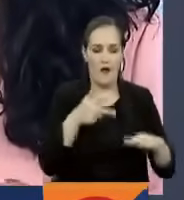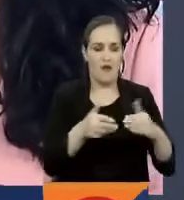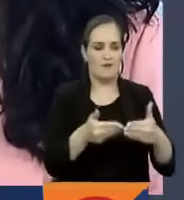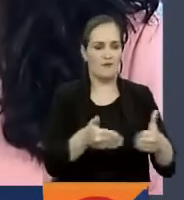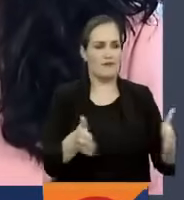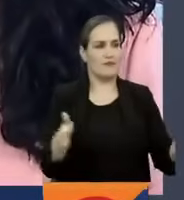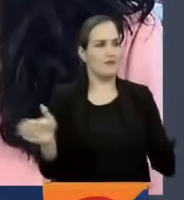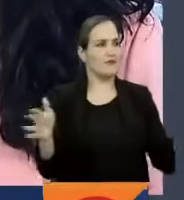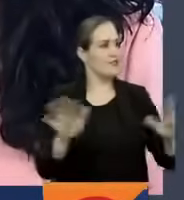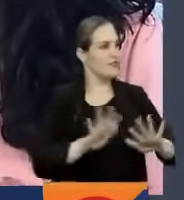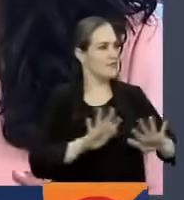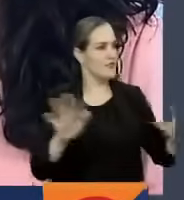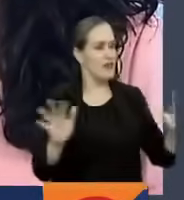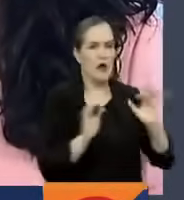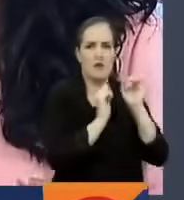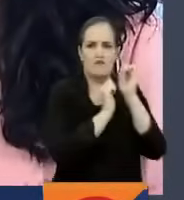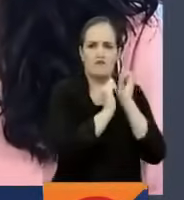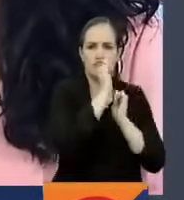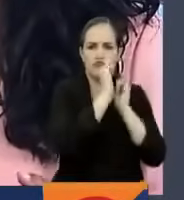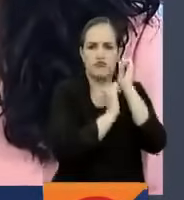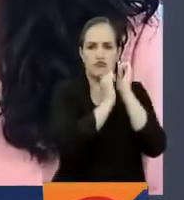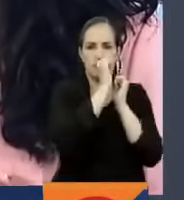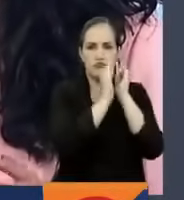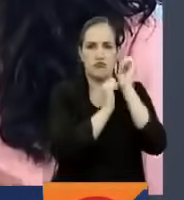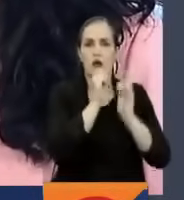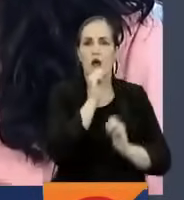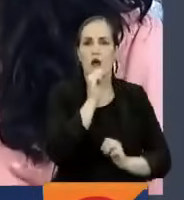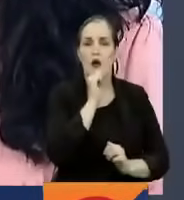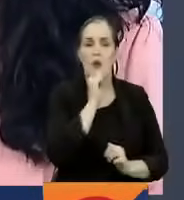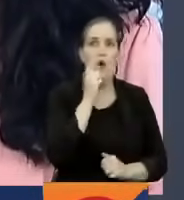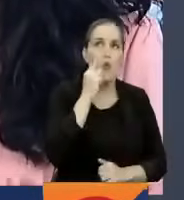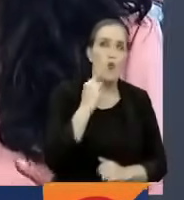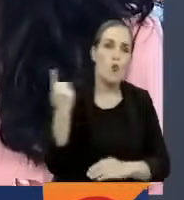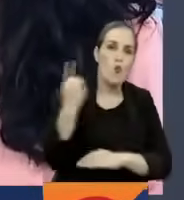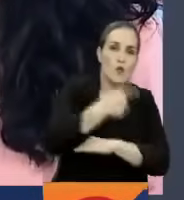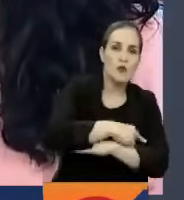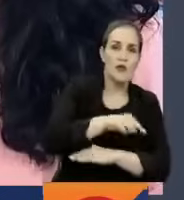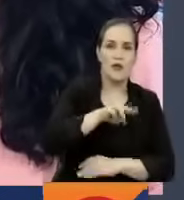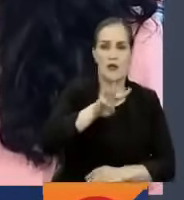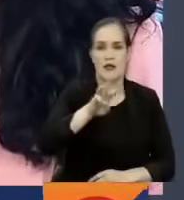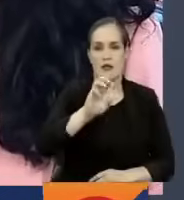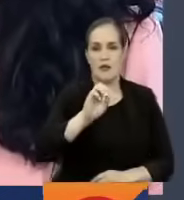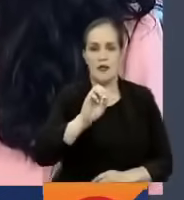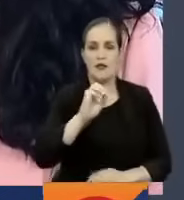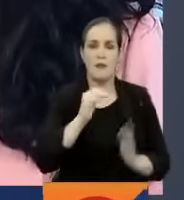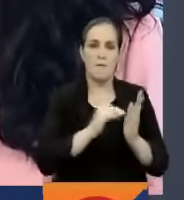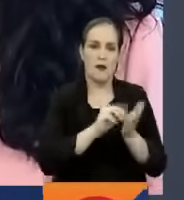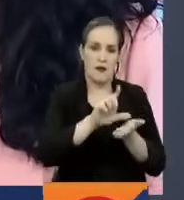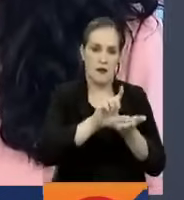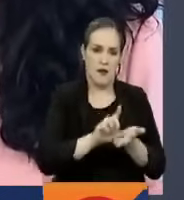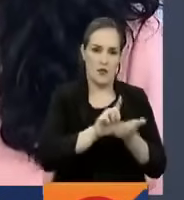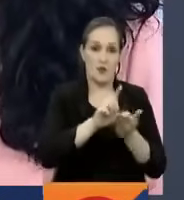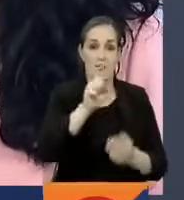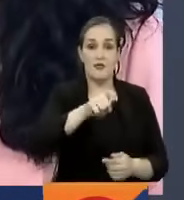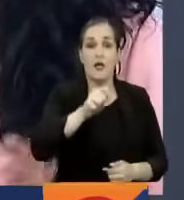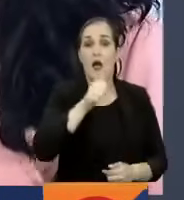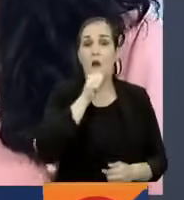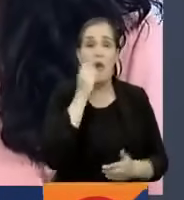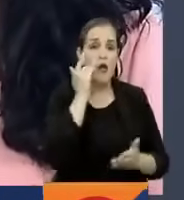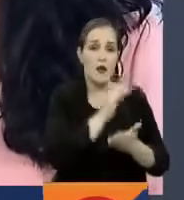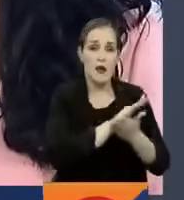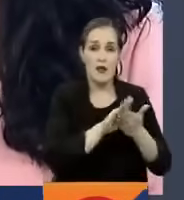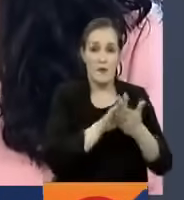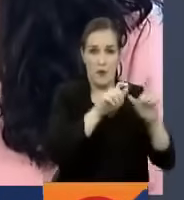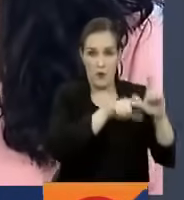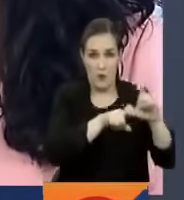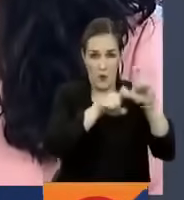obra pueda producir cerca de 30.000 litros de agua diario para las personas que necesitan el agua potable en esta región del país en esta